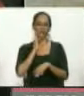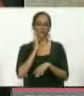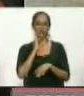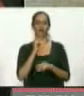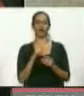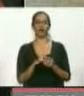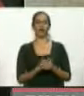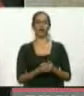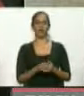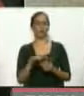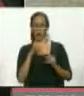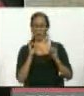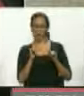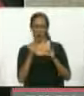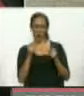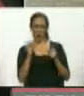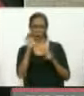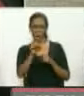yo